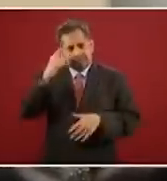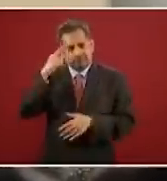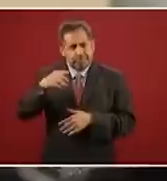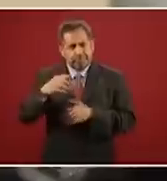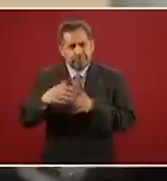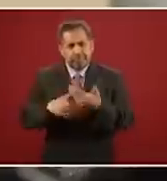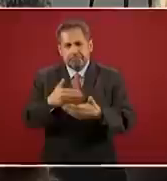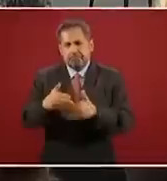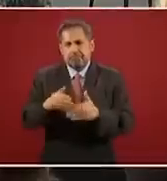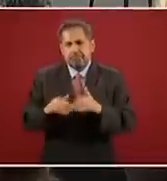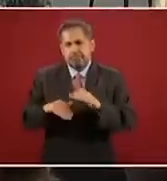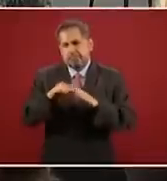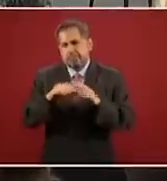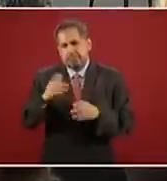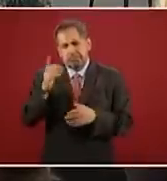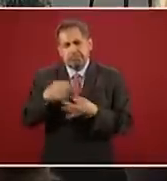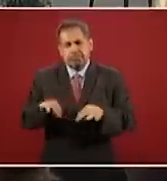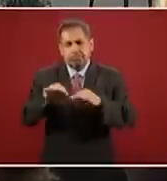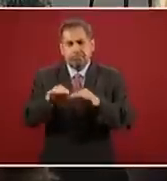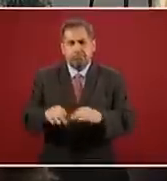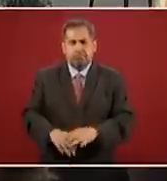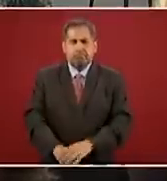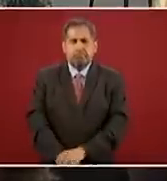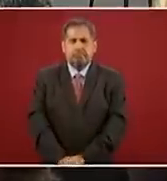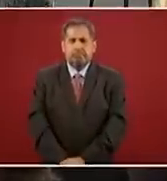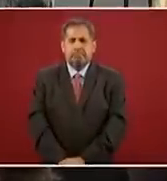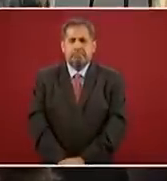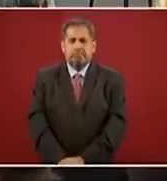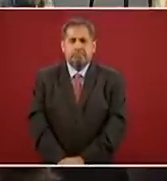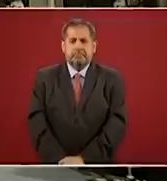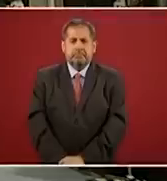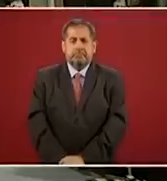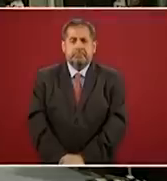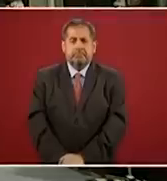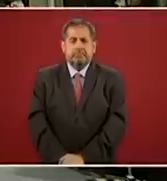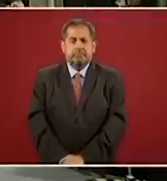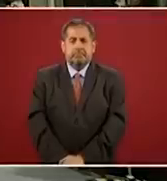cifra, ¿no? Sería muy importante. Sí, por favor.